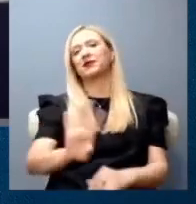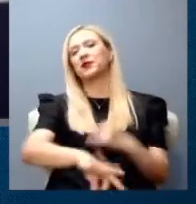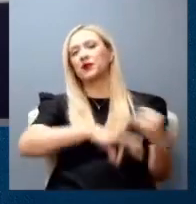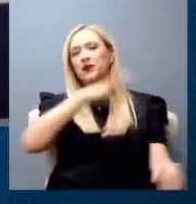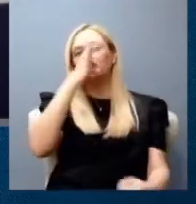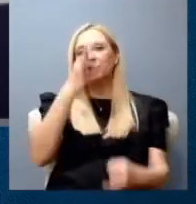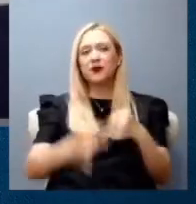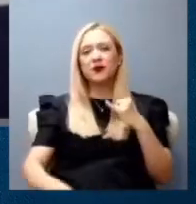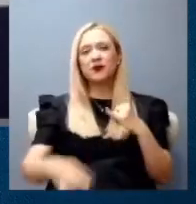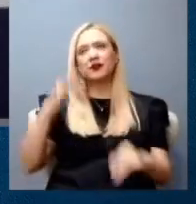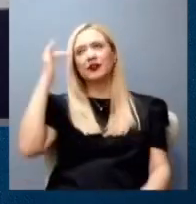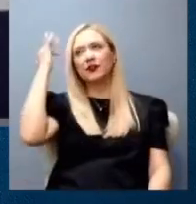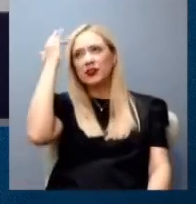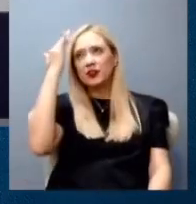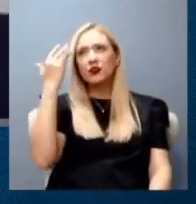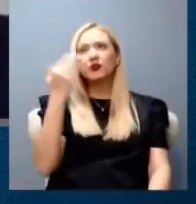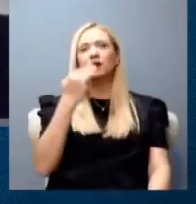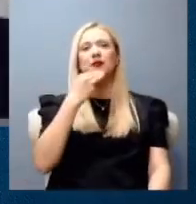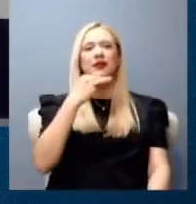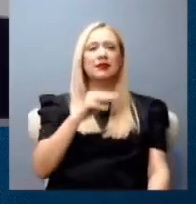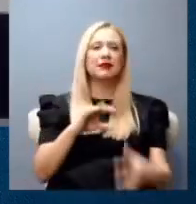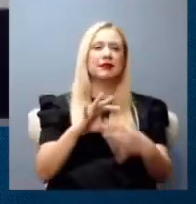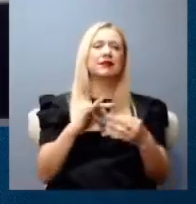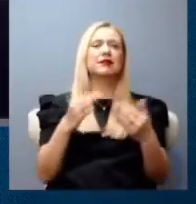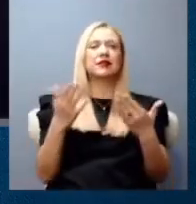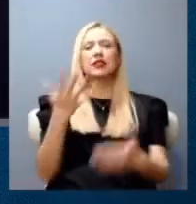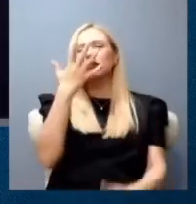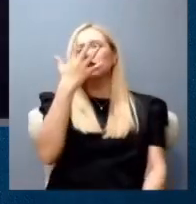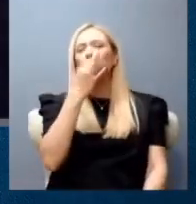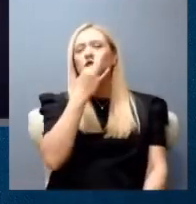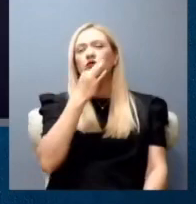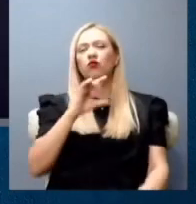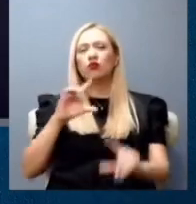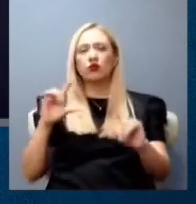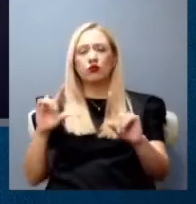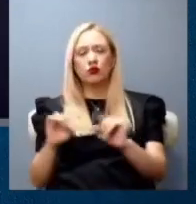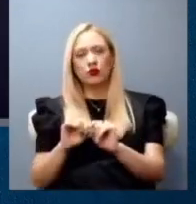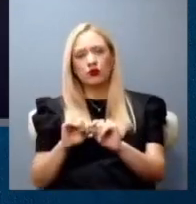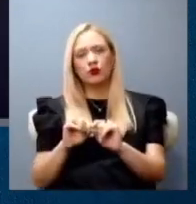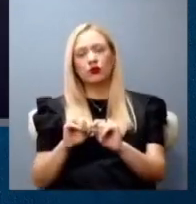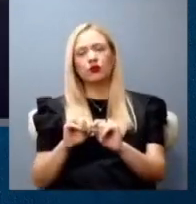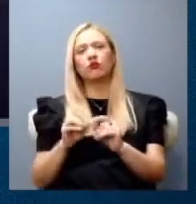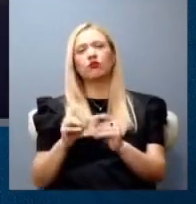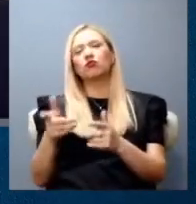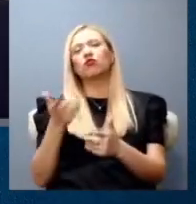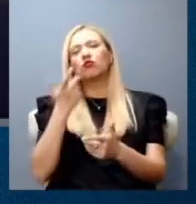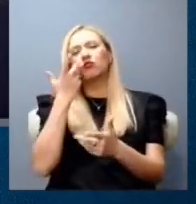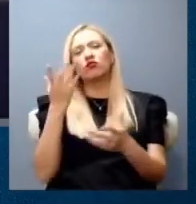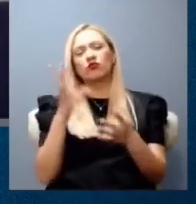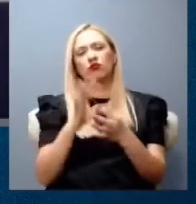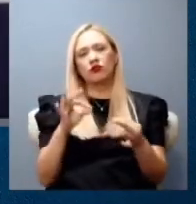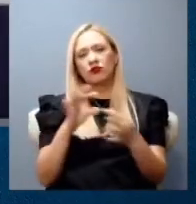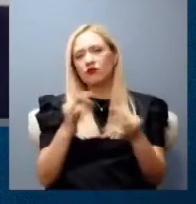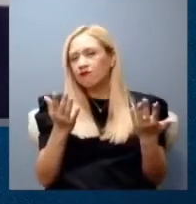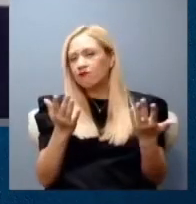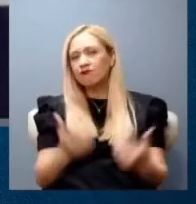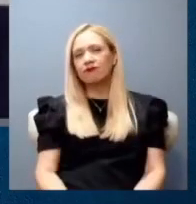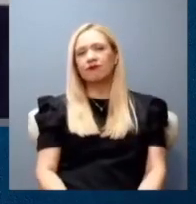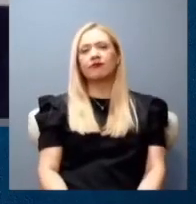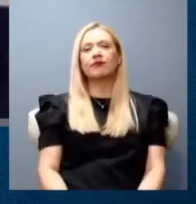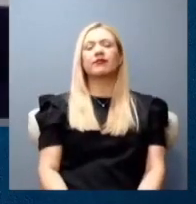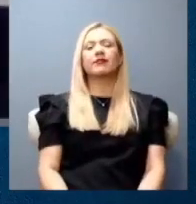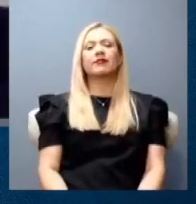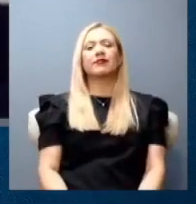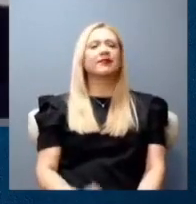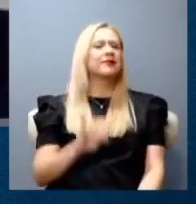reflexiones finales. Andrés, te pediría, tenemos 5 minutos para terminar, entonces te pediría que nos des tu conclusión o reflexión final.